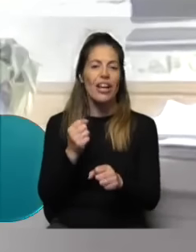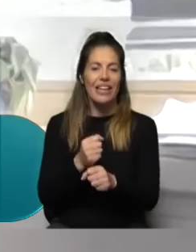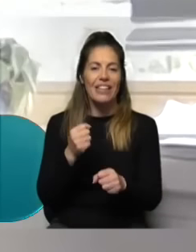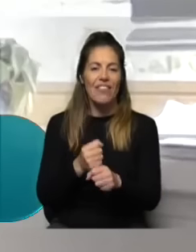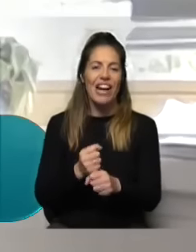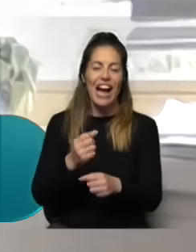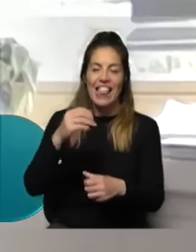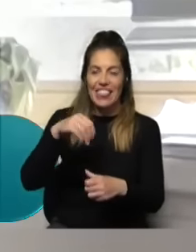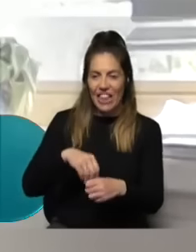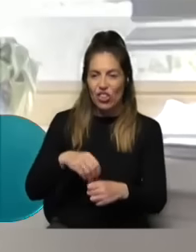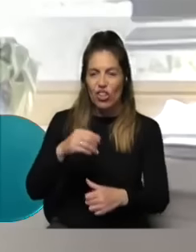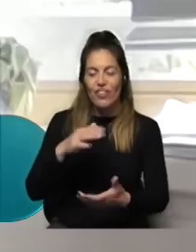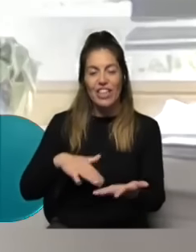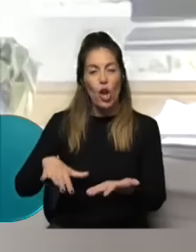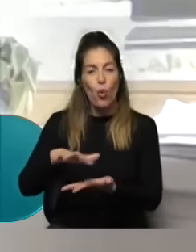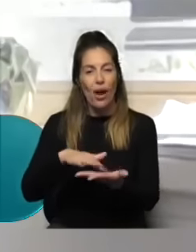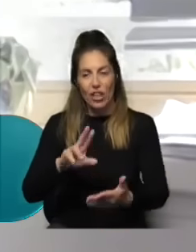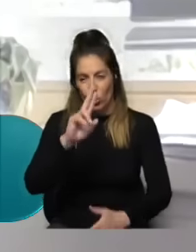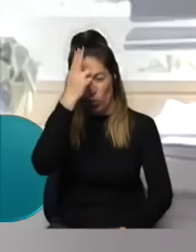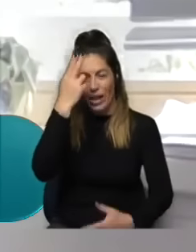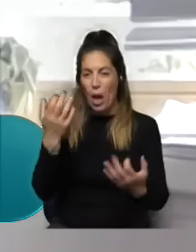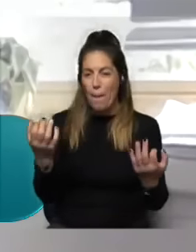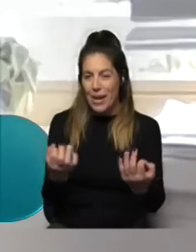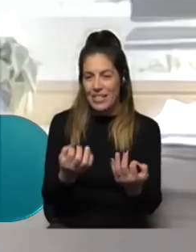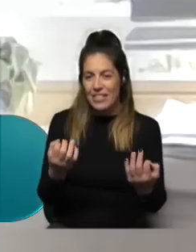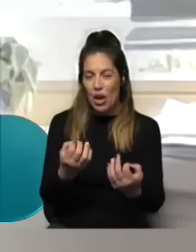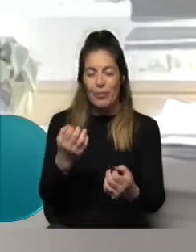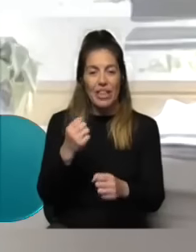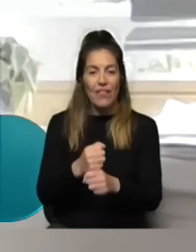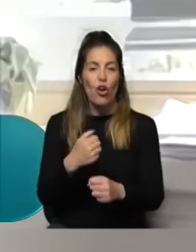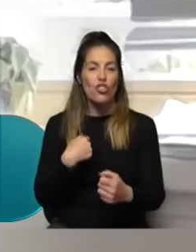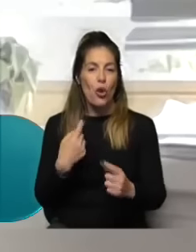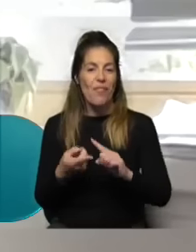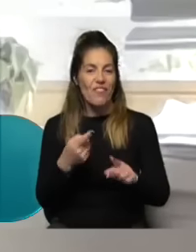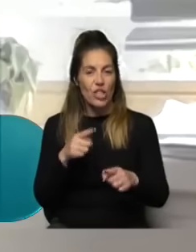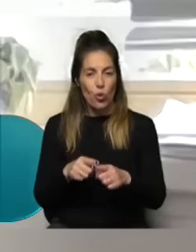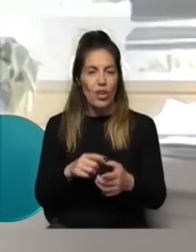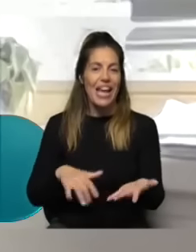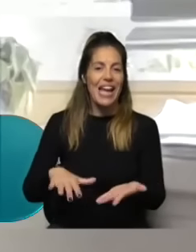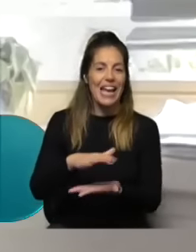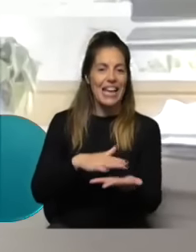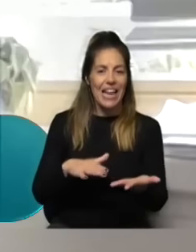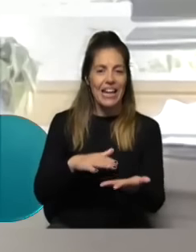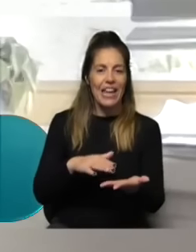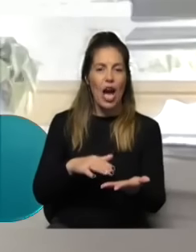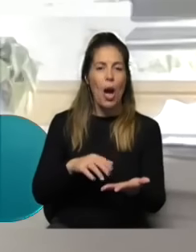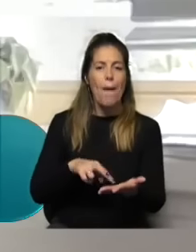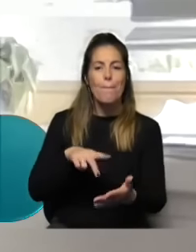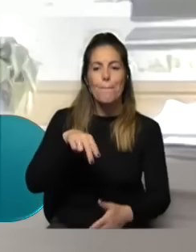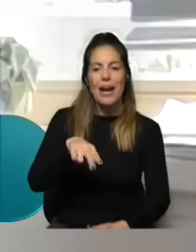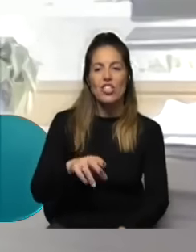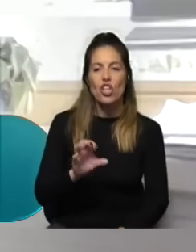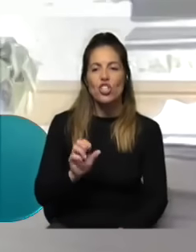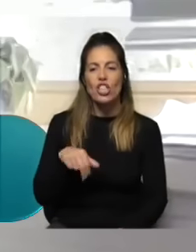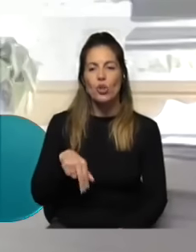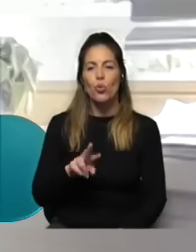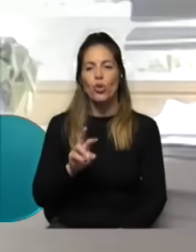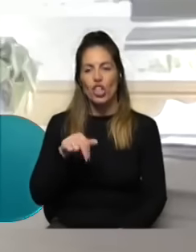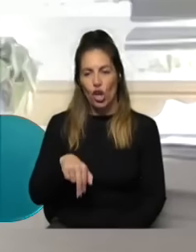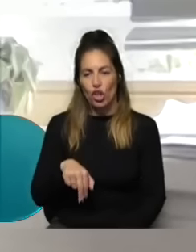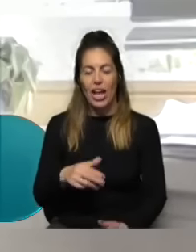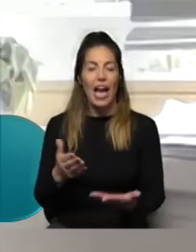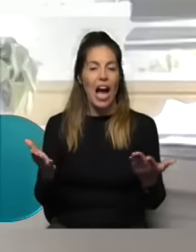dentro de distintos lugares de Uruguay, pero específicamente el trabajo que yo me vinculé era en el área de Paseo Centurión, en un área que